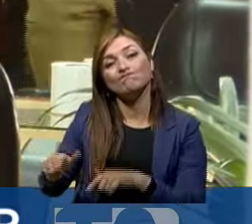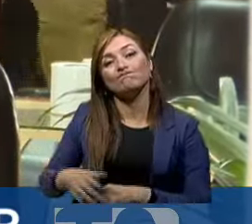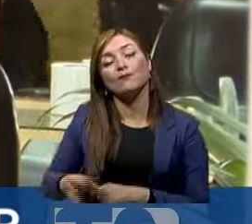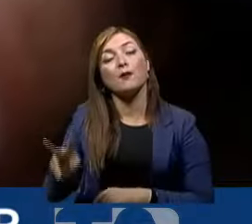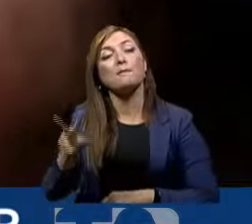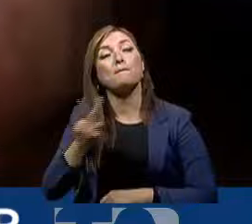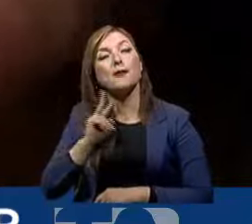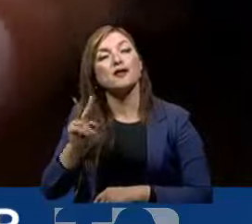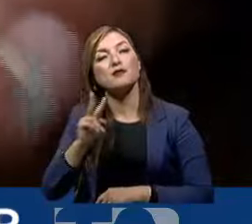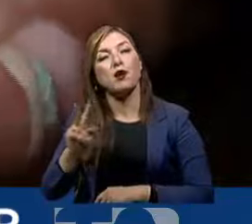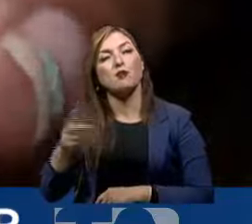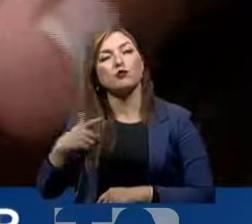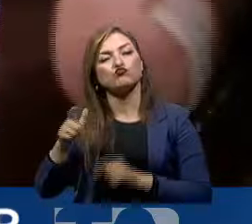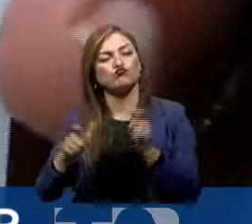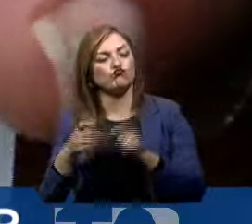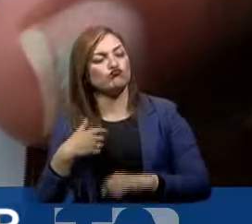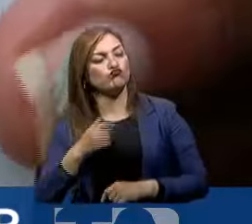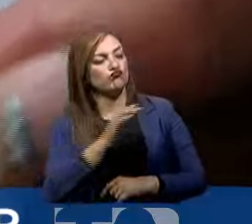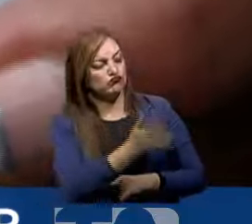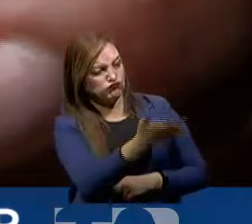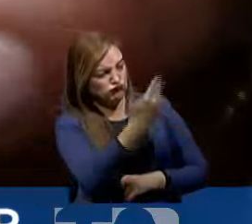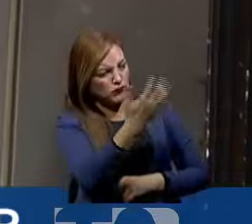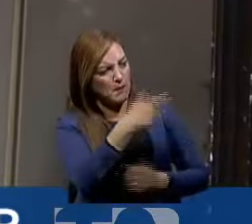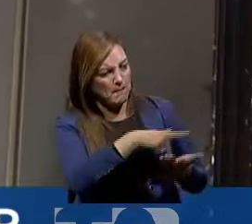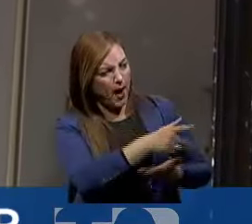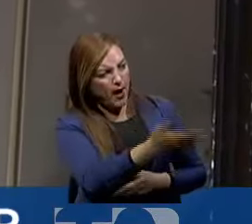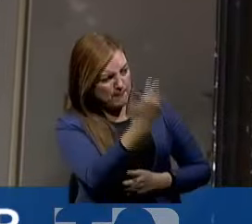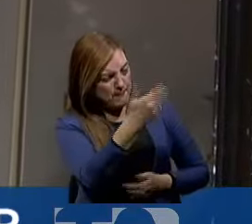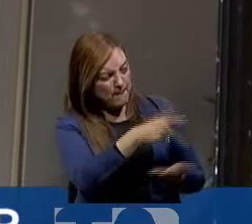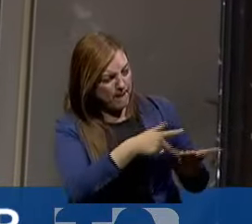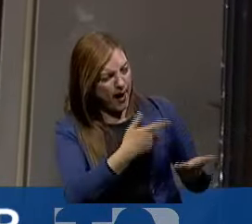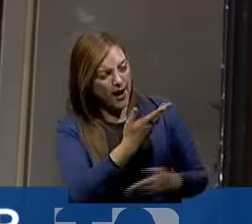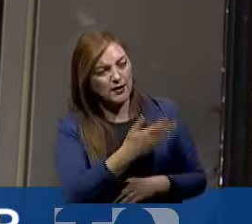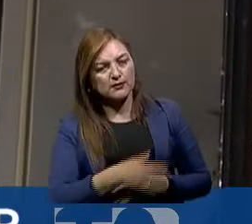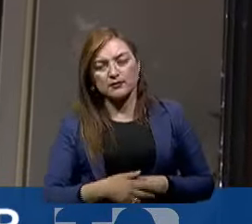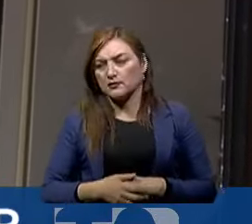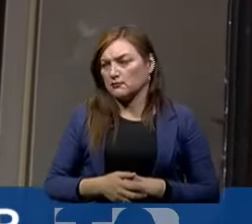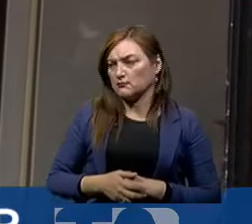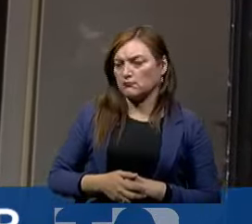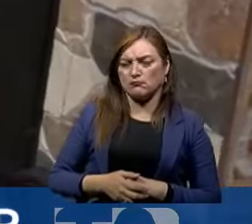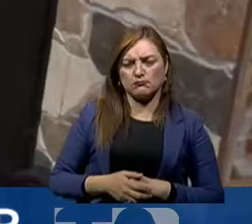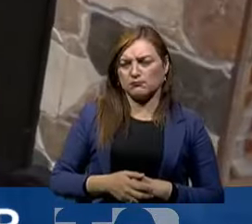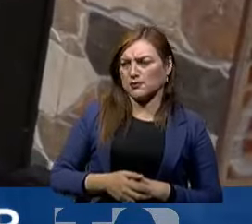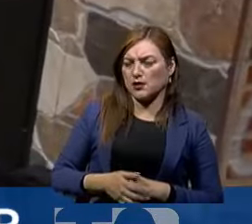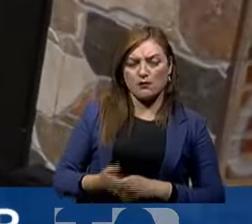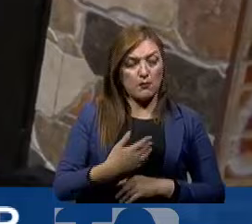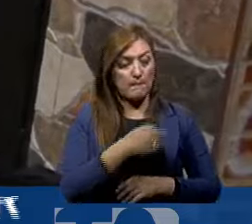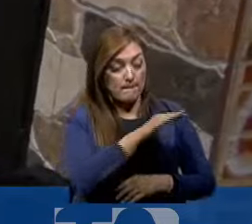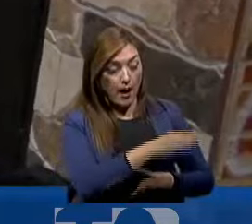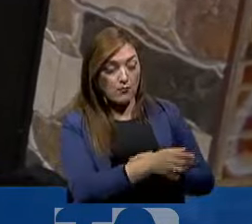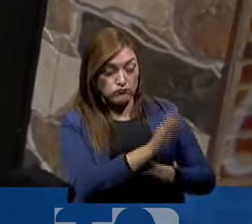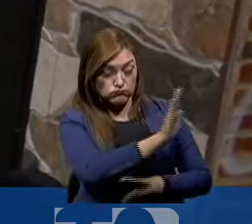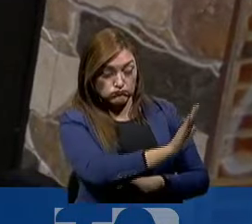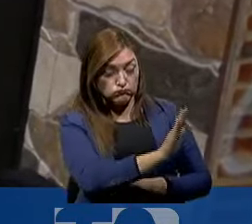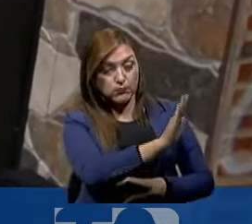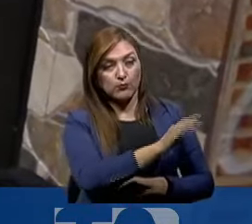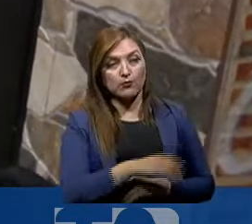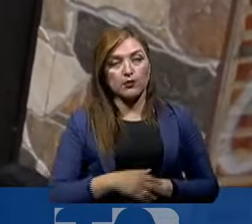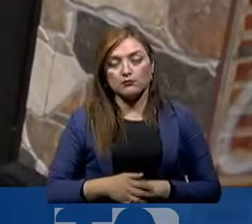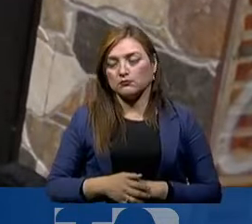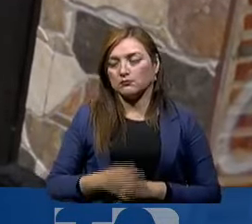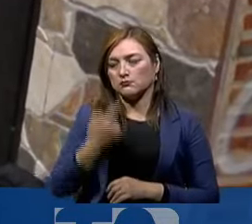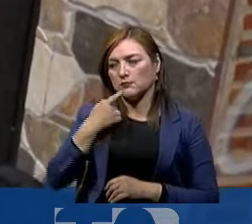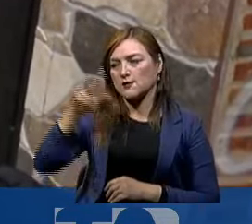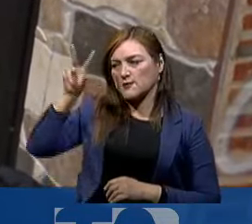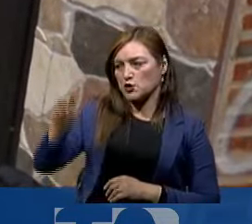sean víctimas de los delincuentes que intentan amedrentarlos con las vacunas. Sabemos que en estas